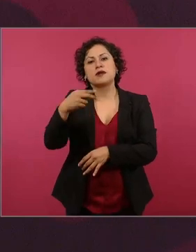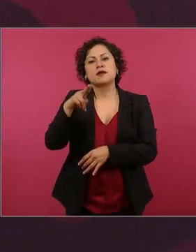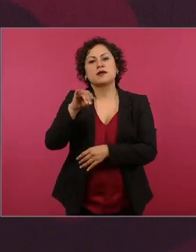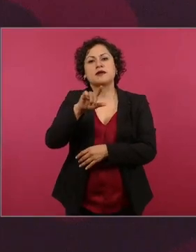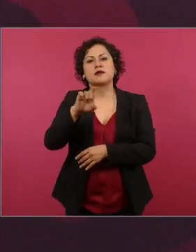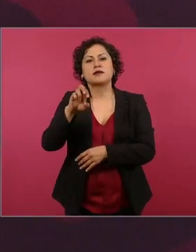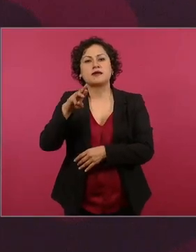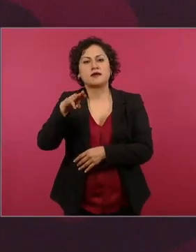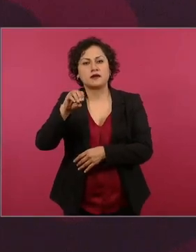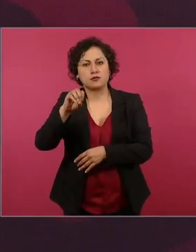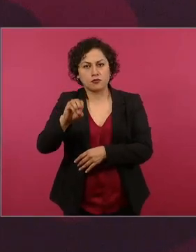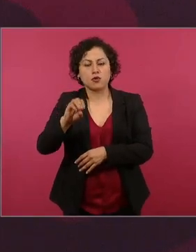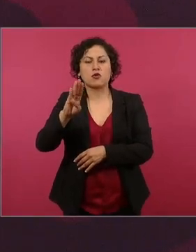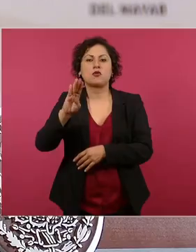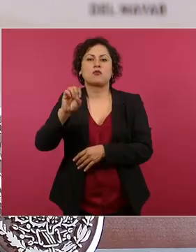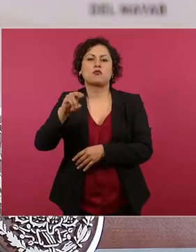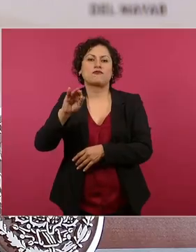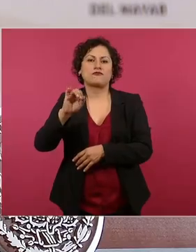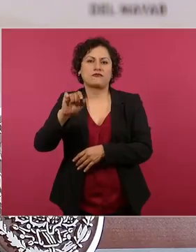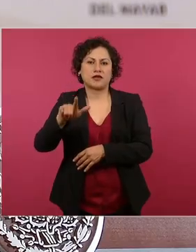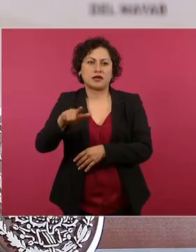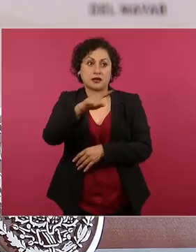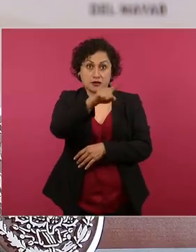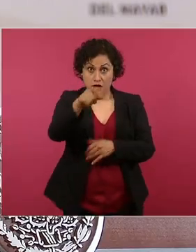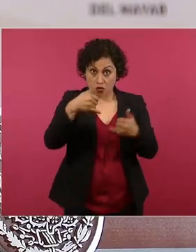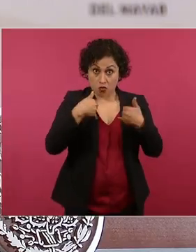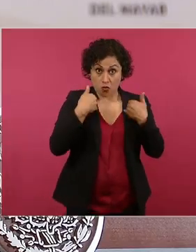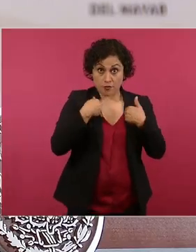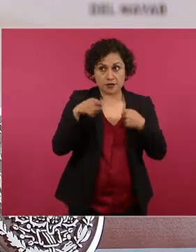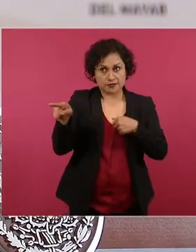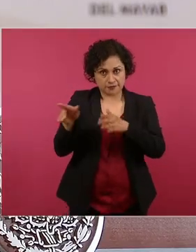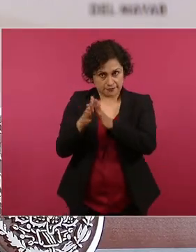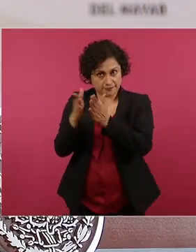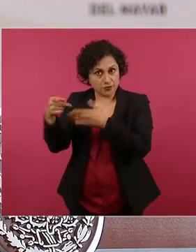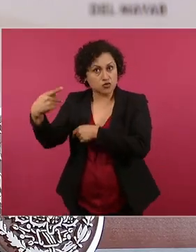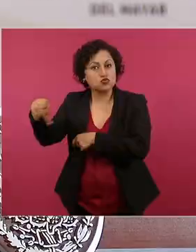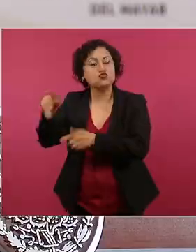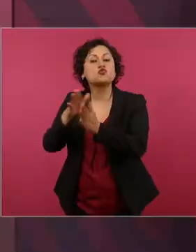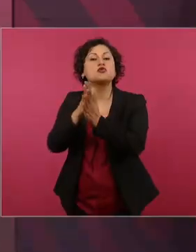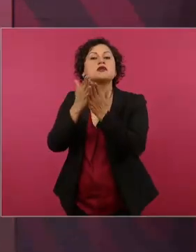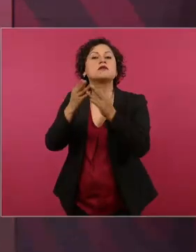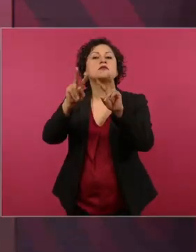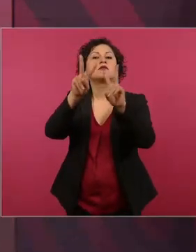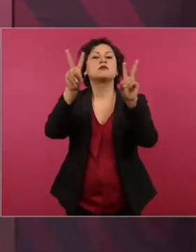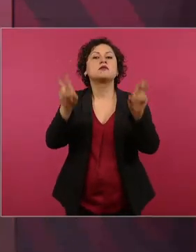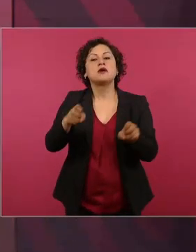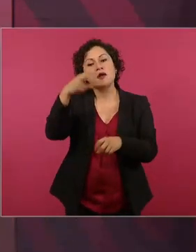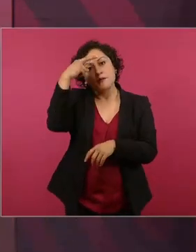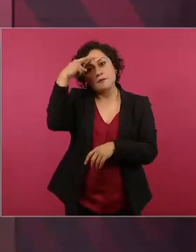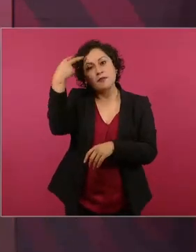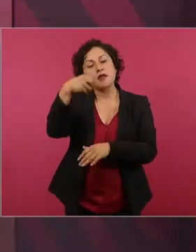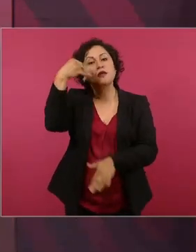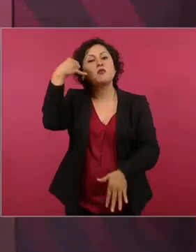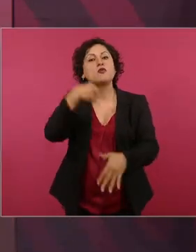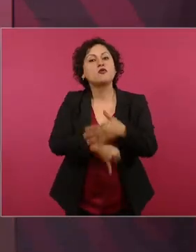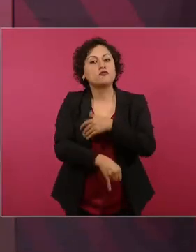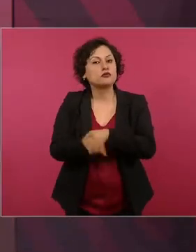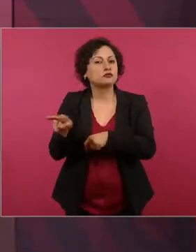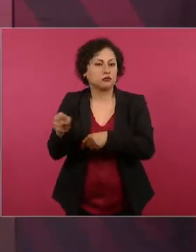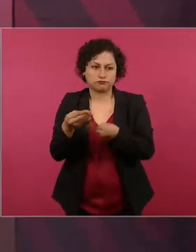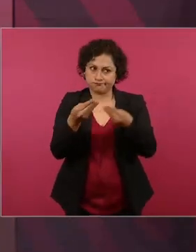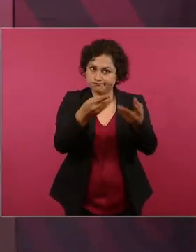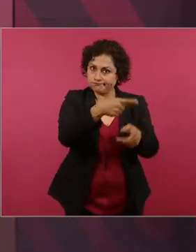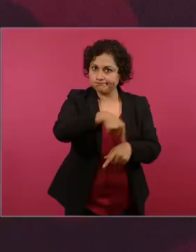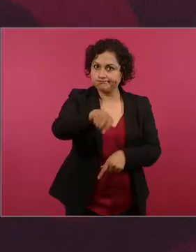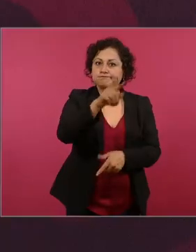Recomiendo a los jóvenes ese libro de Guillermo, El México Profundo. Y hice un